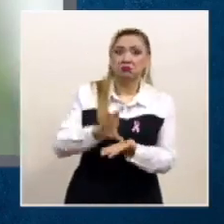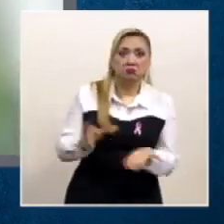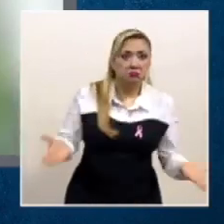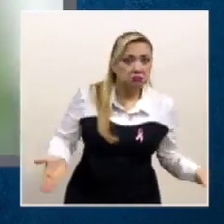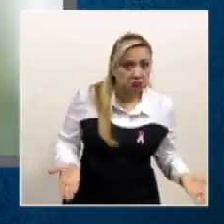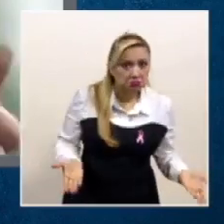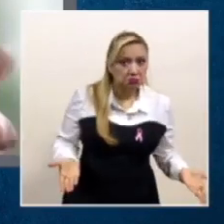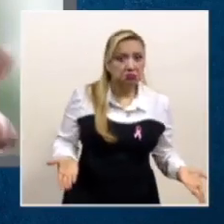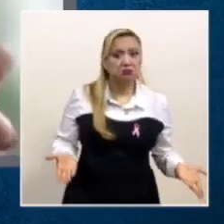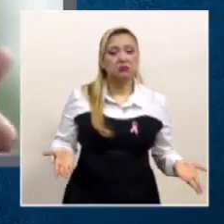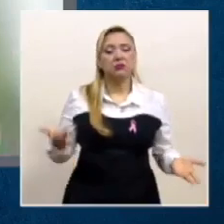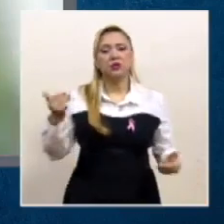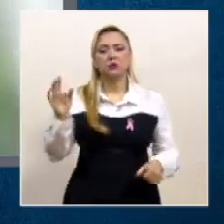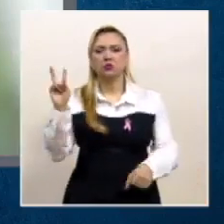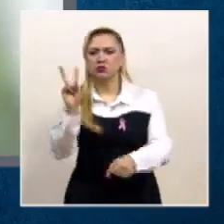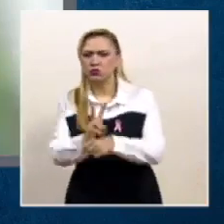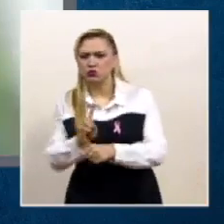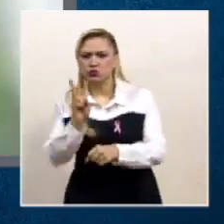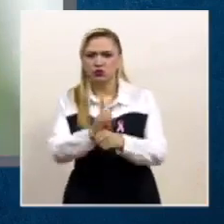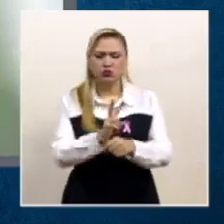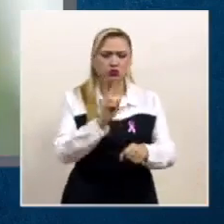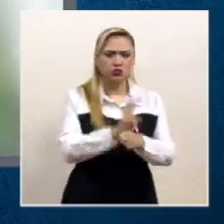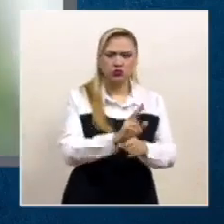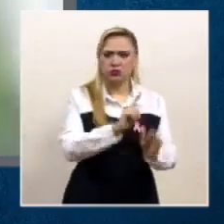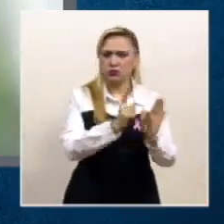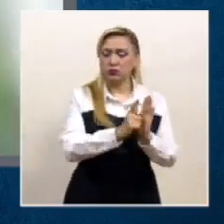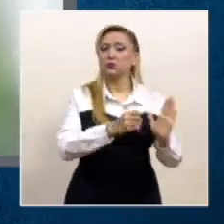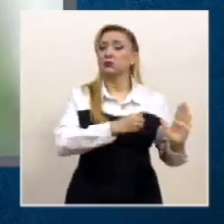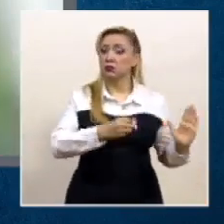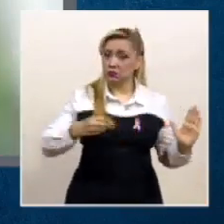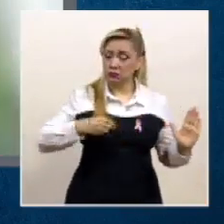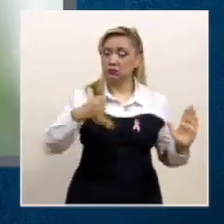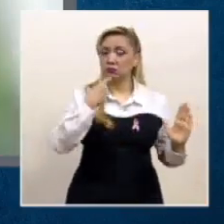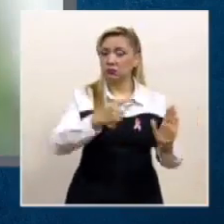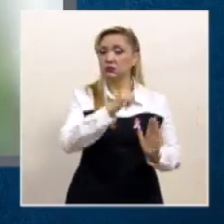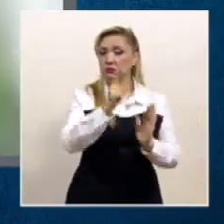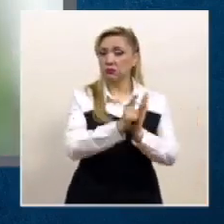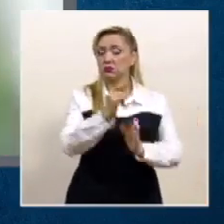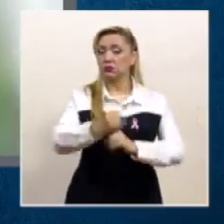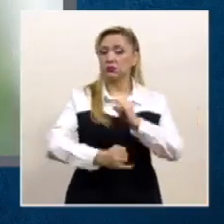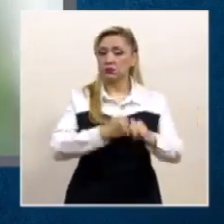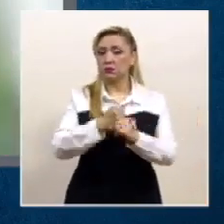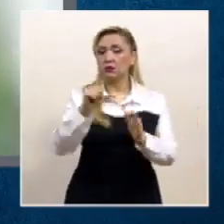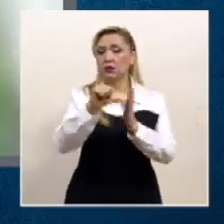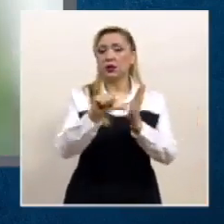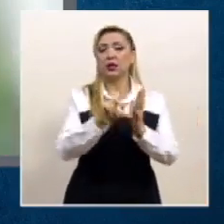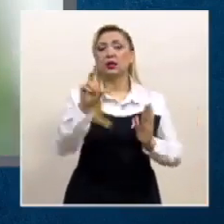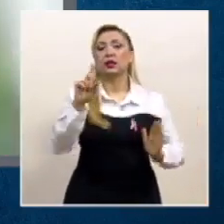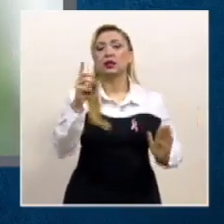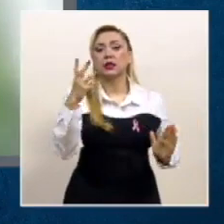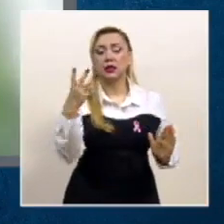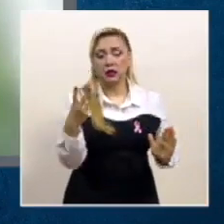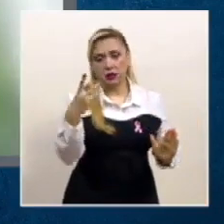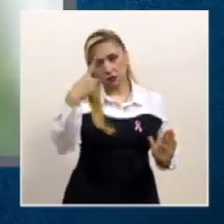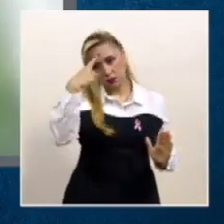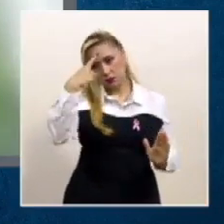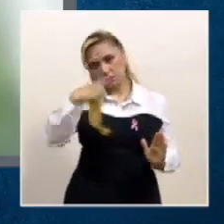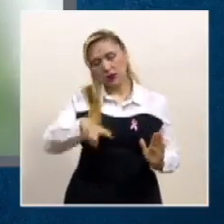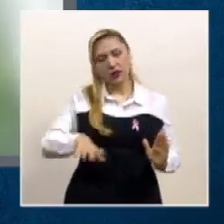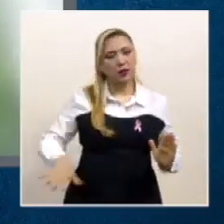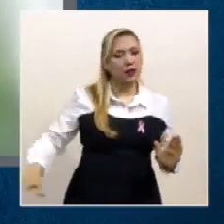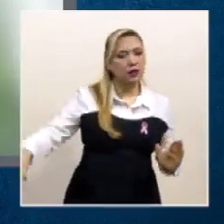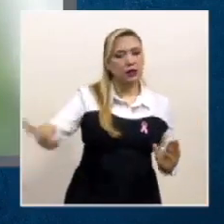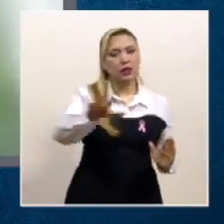los mecanismos de monitoreo, que son también obligaciones que establece la Convención en su artículo 33, de